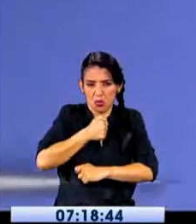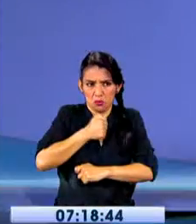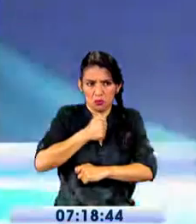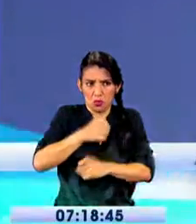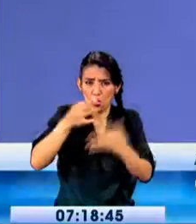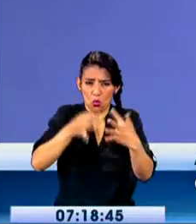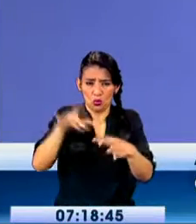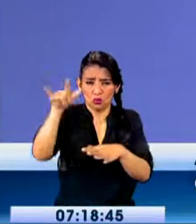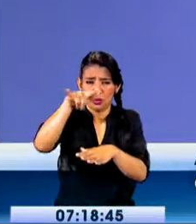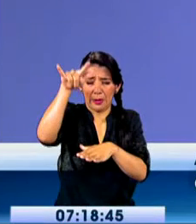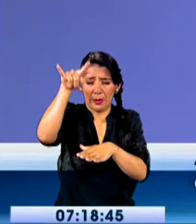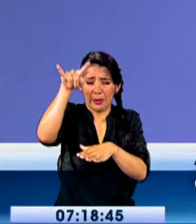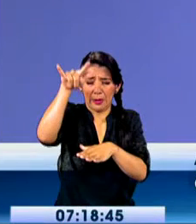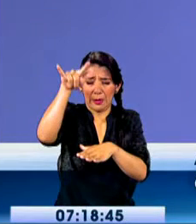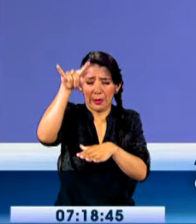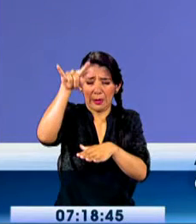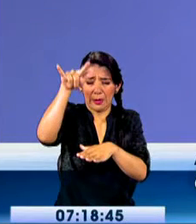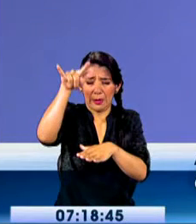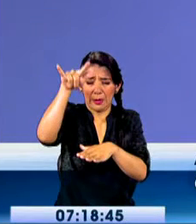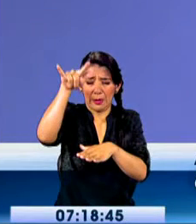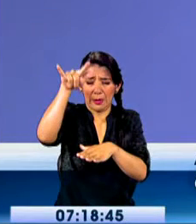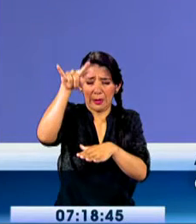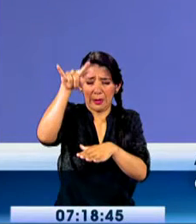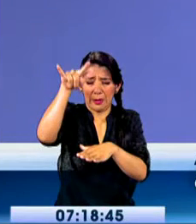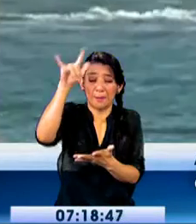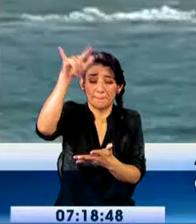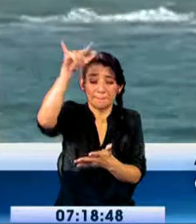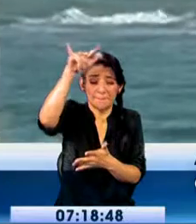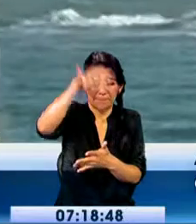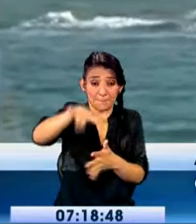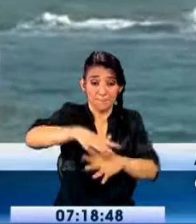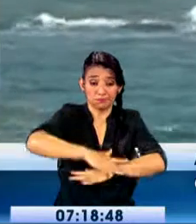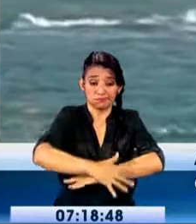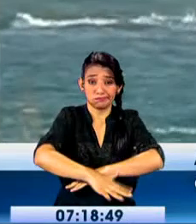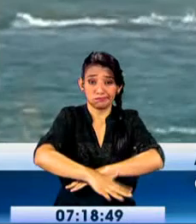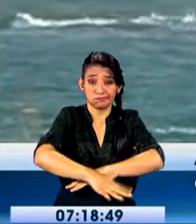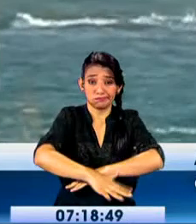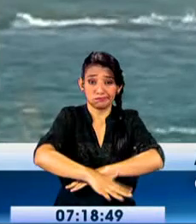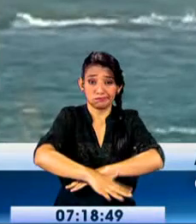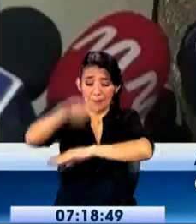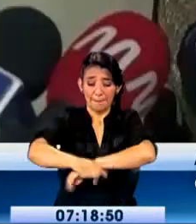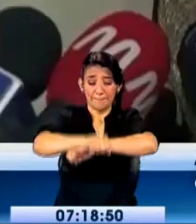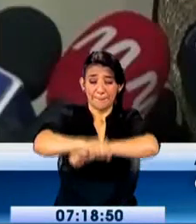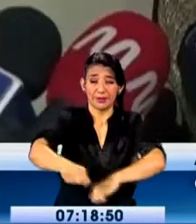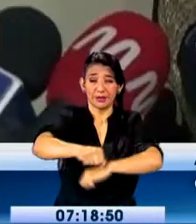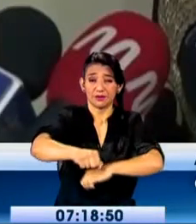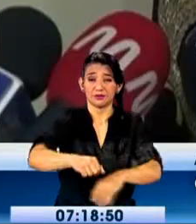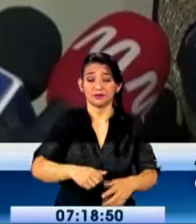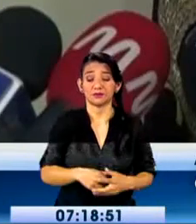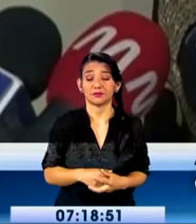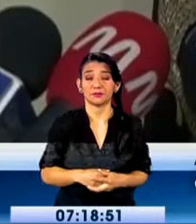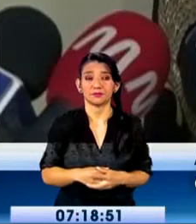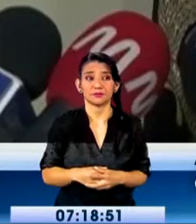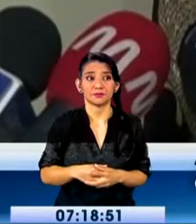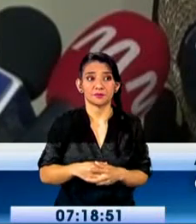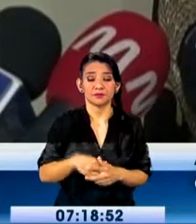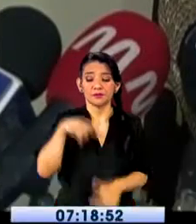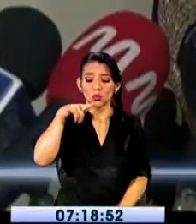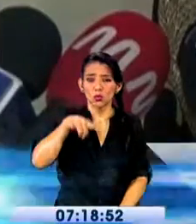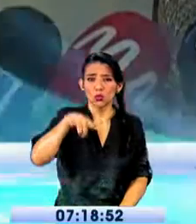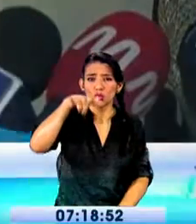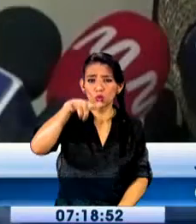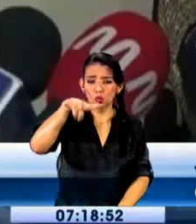sufrió un desperfecto mecánico. Esto produjo su caída en el mar en la jurisdicción de Bahía de Caracas. Una aeronave de